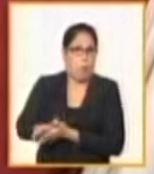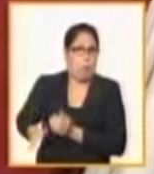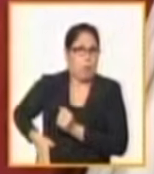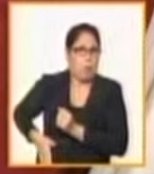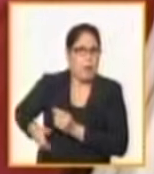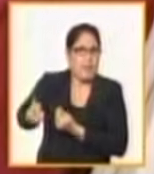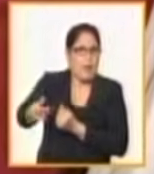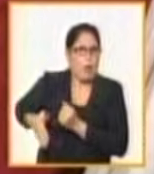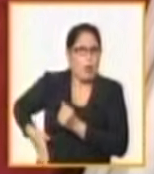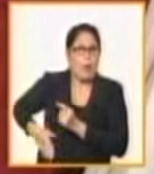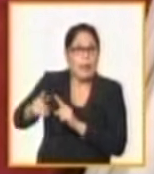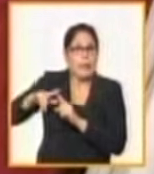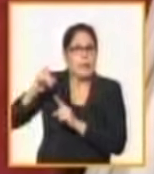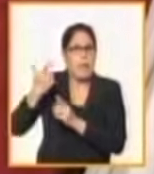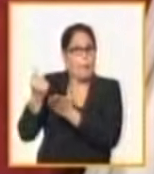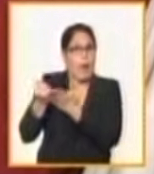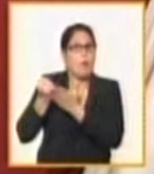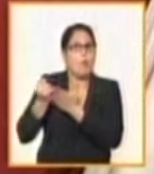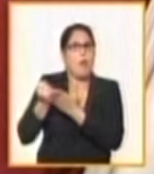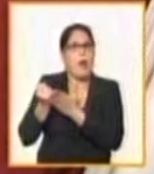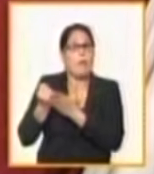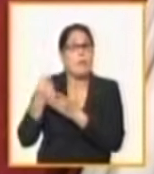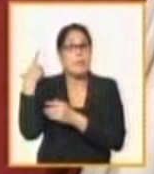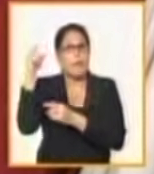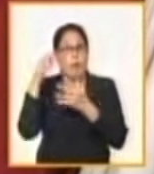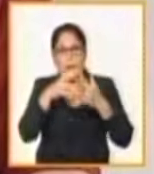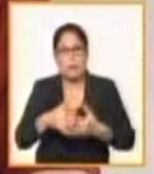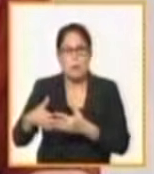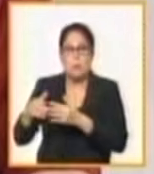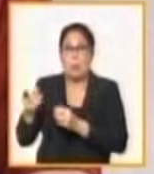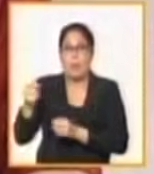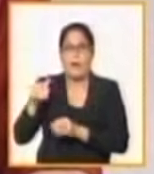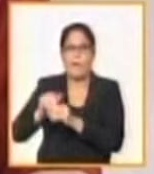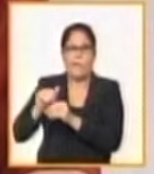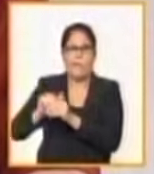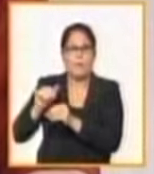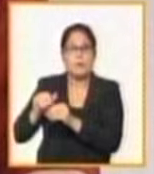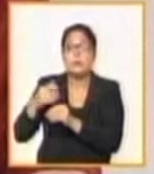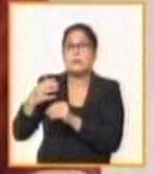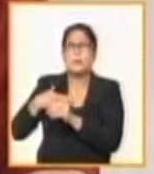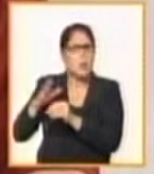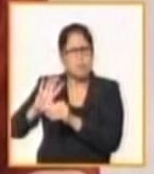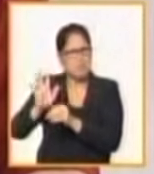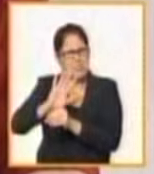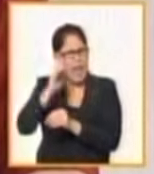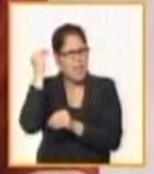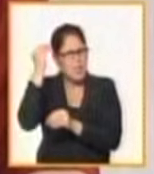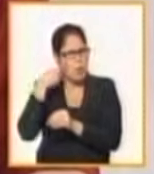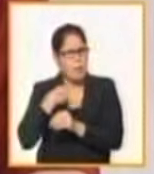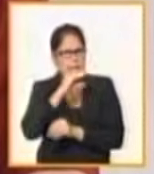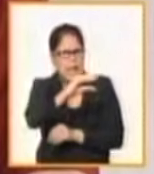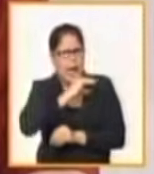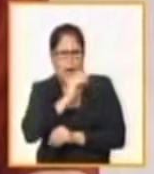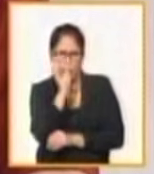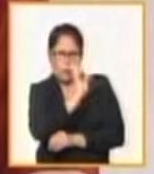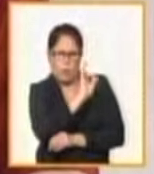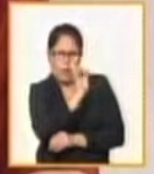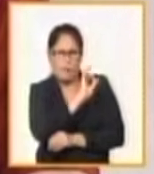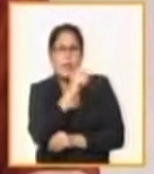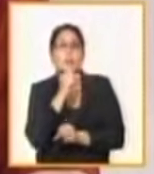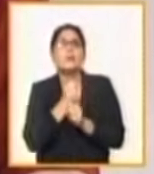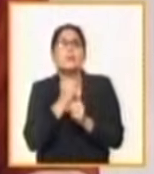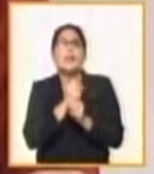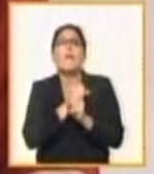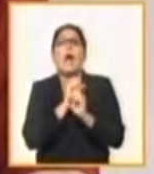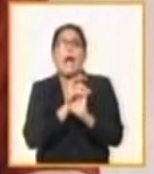una tía mía que se había ido a los Estados Unidos, me dejó un dinero y yo dije, no se preocupe, Argelier, yo trabajo con usted.